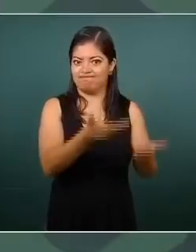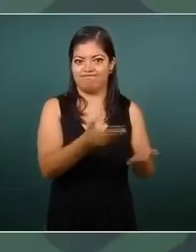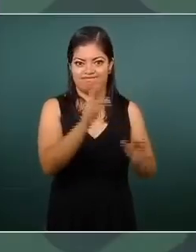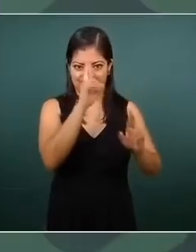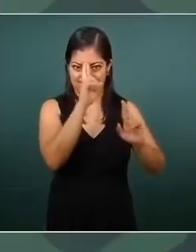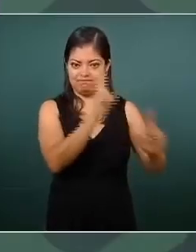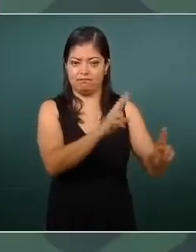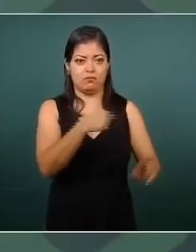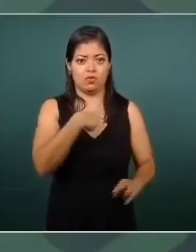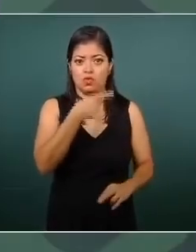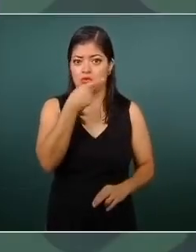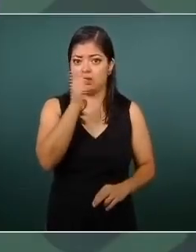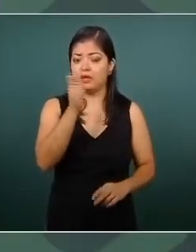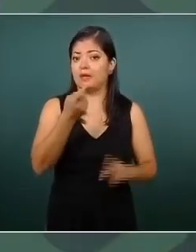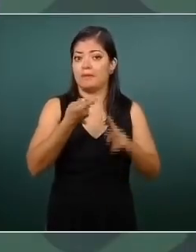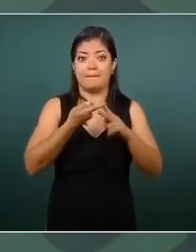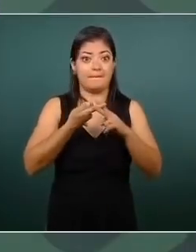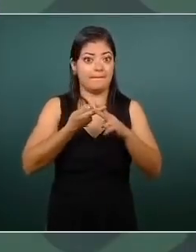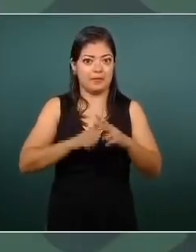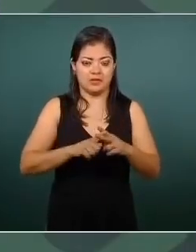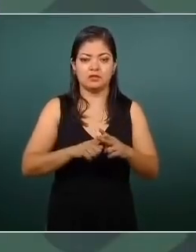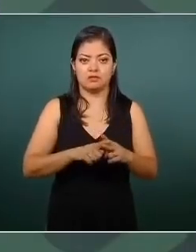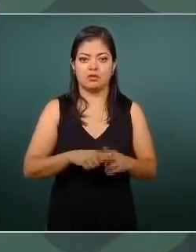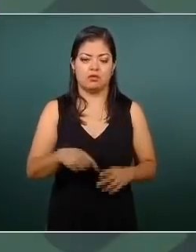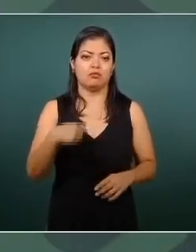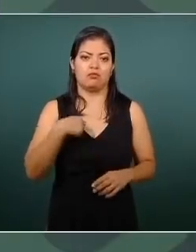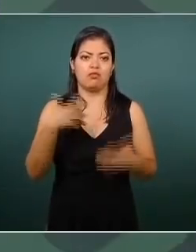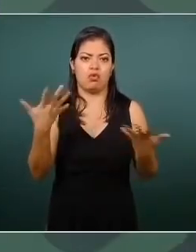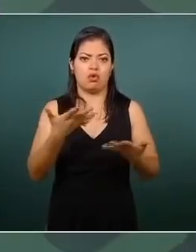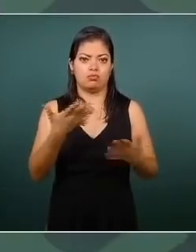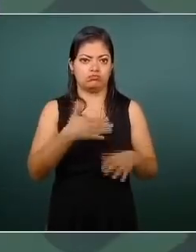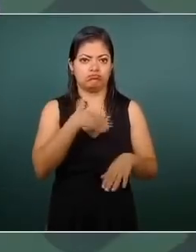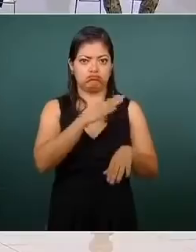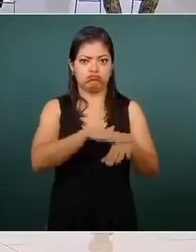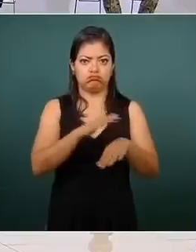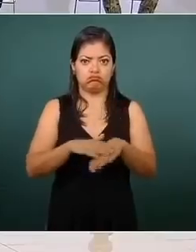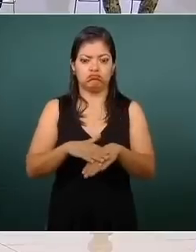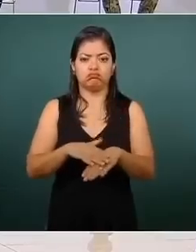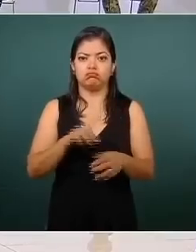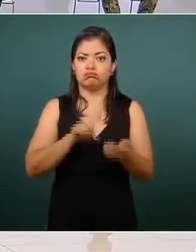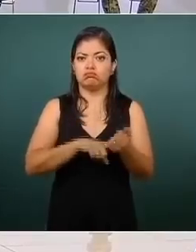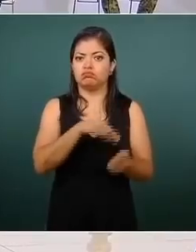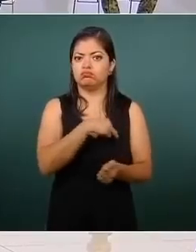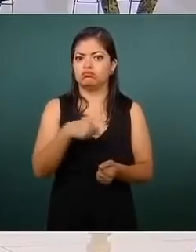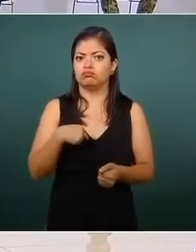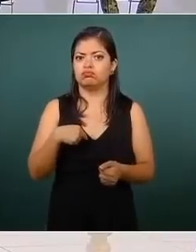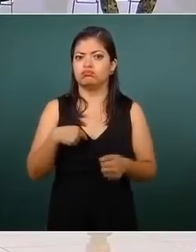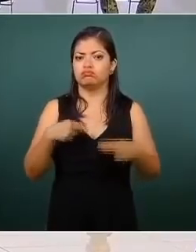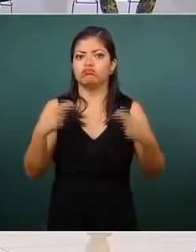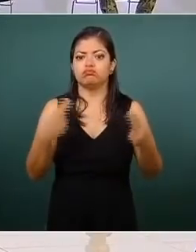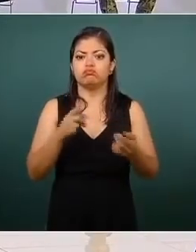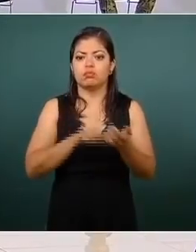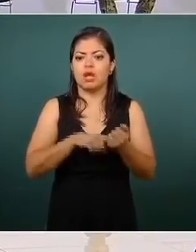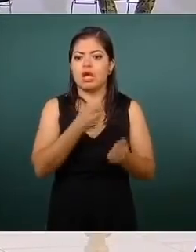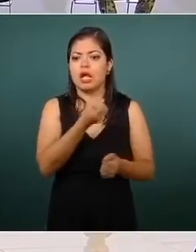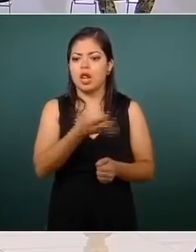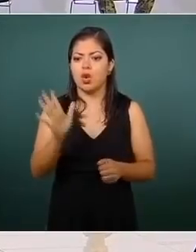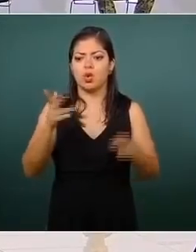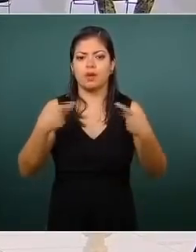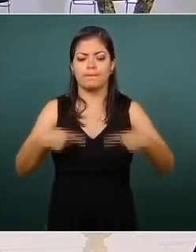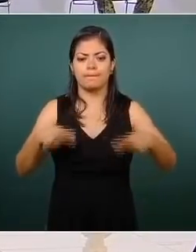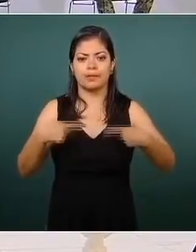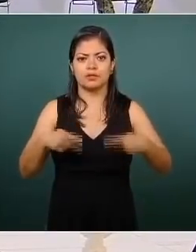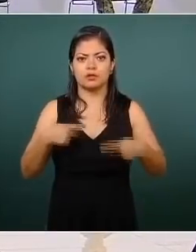Jalisco. Lo dije desde un principio y señalé, por supuesto, la percepción que tenemos de la intervención de algunos actores